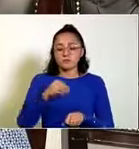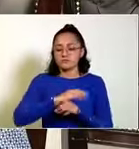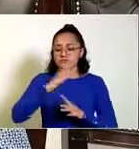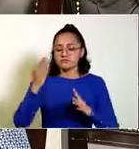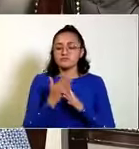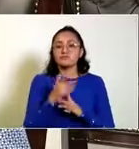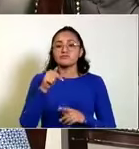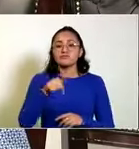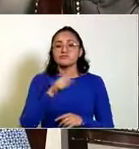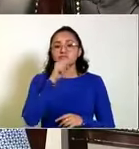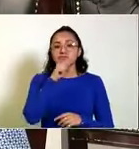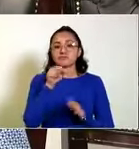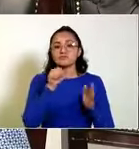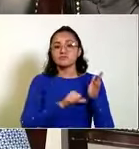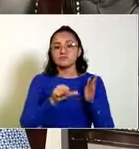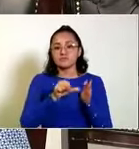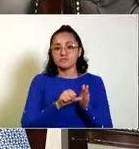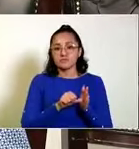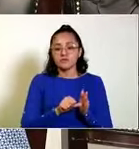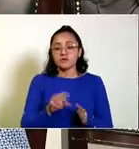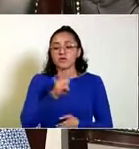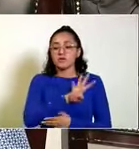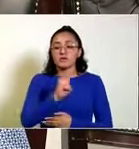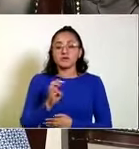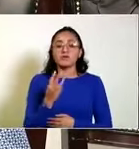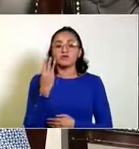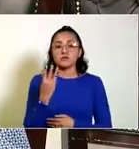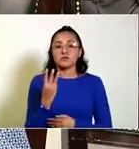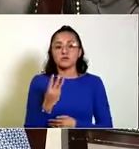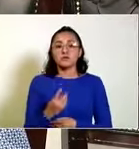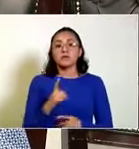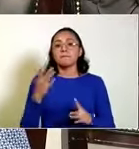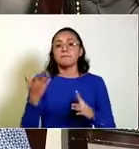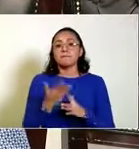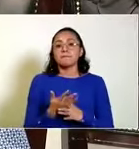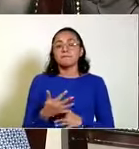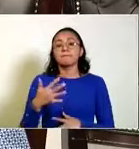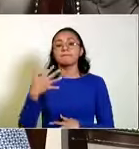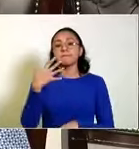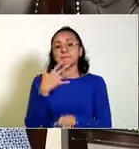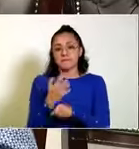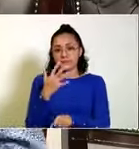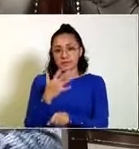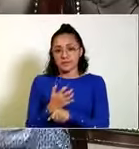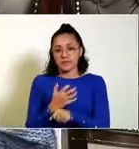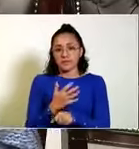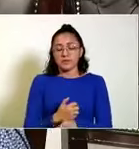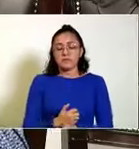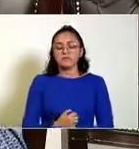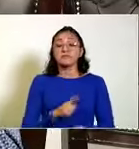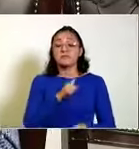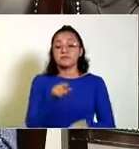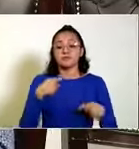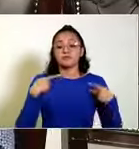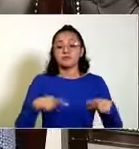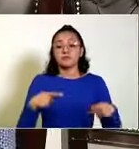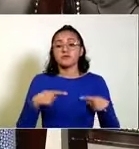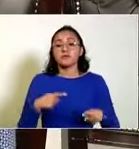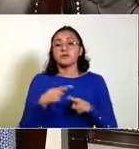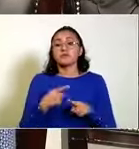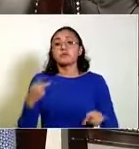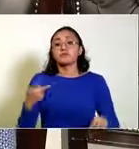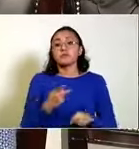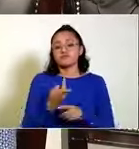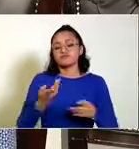al artículo de penalidad, que es el artículo 403, que es la fracción quinta. Aquellas personas que cometan